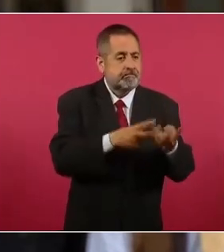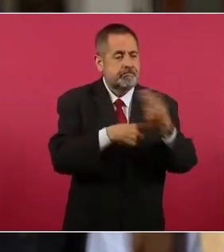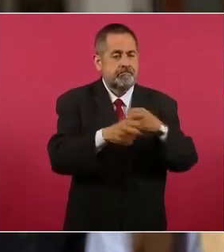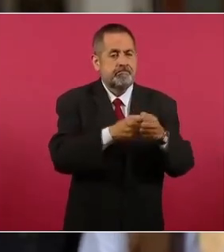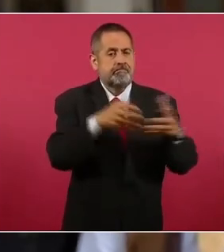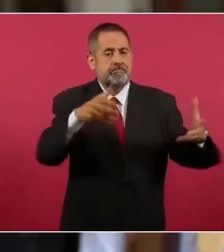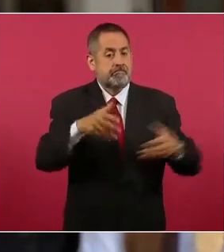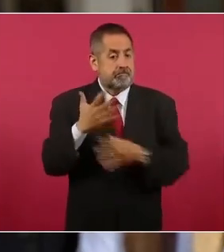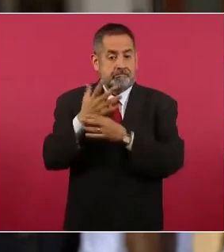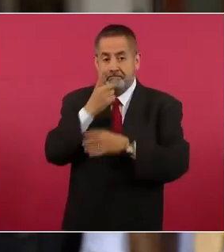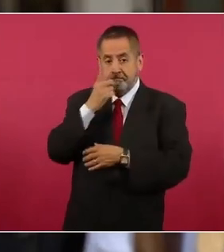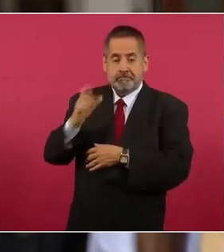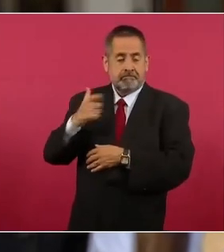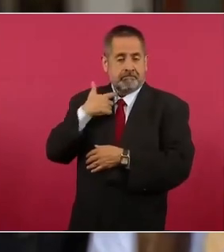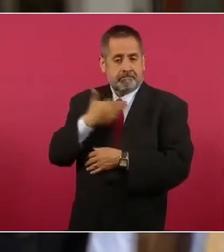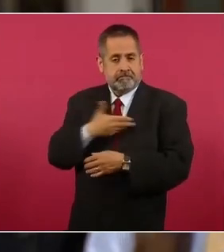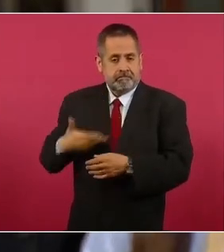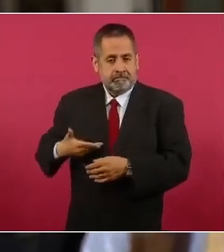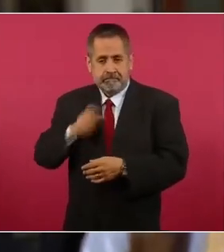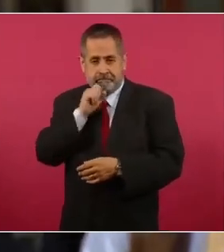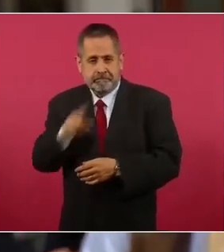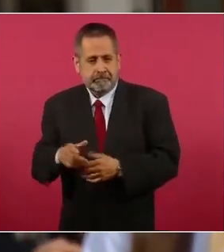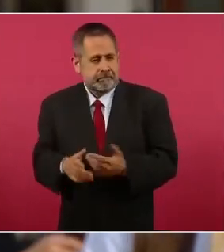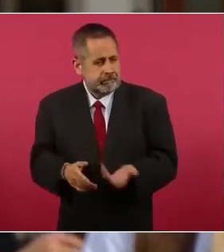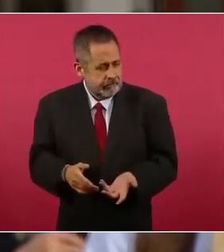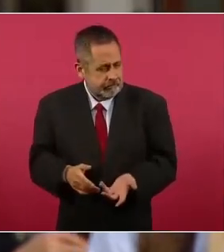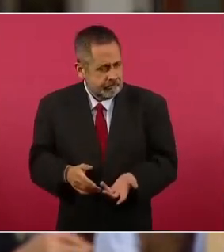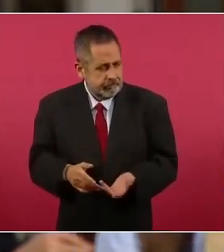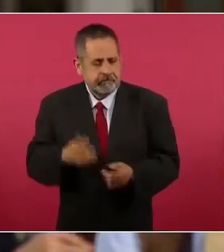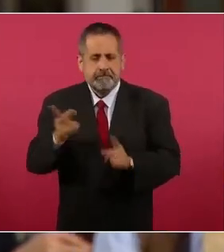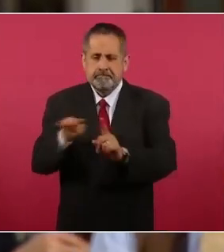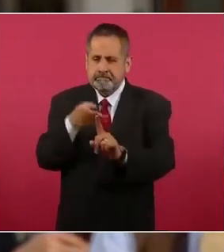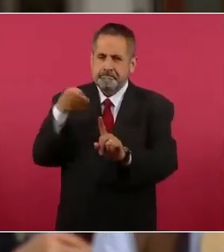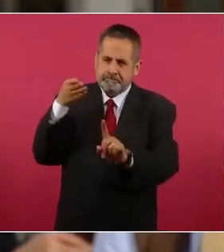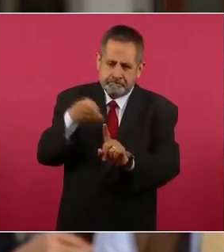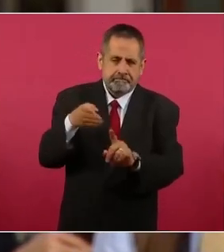no lo menciona el expresidente. La pregunta particular,